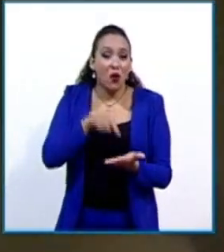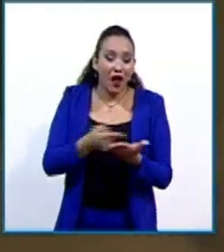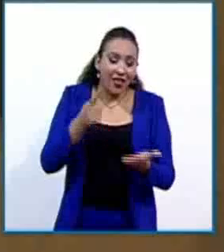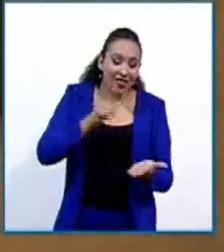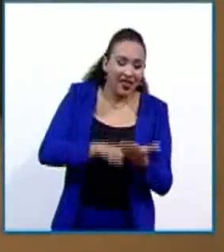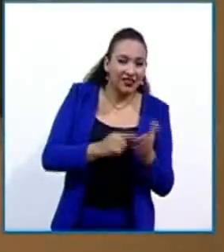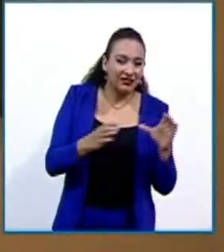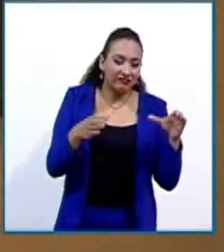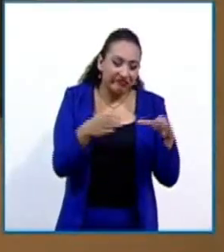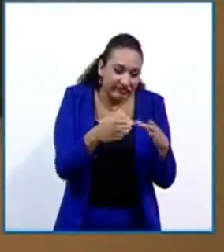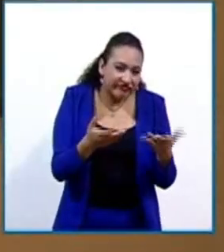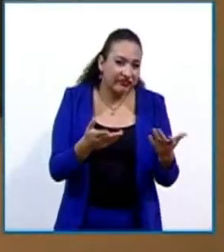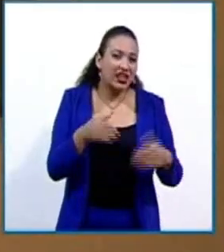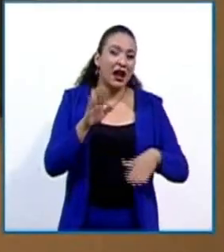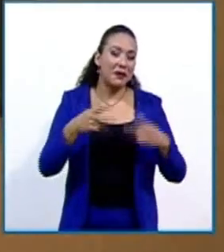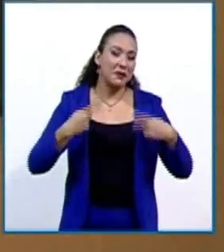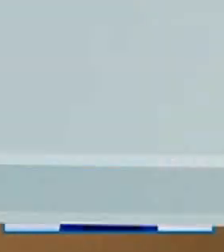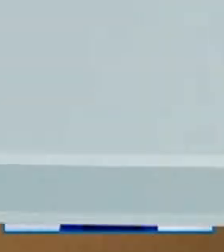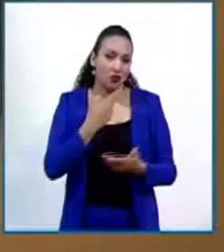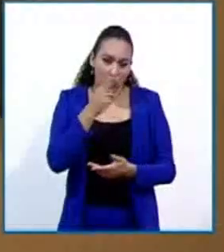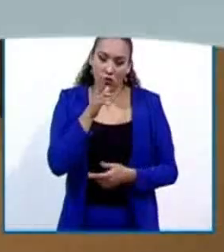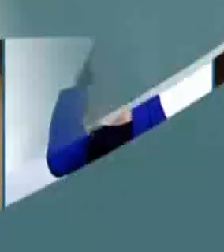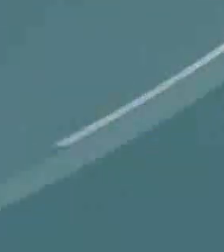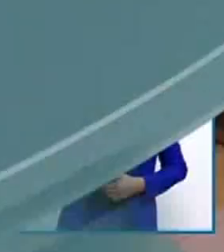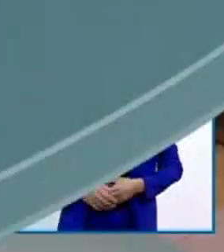por encima del reglamento.